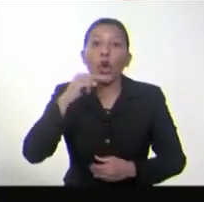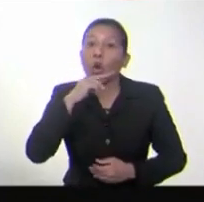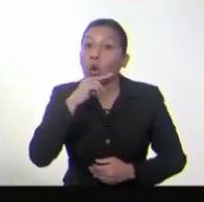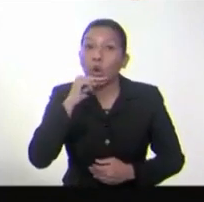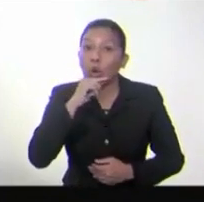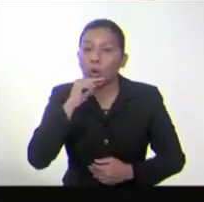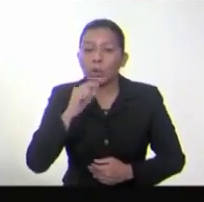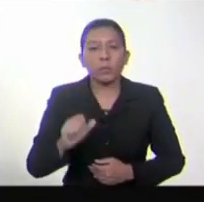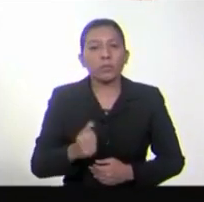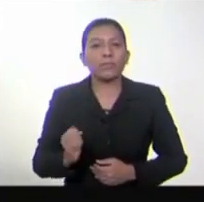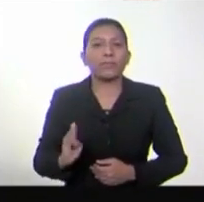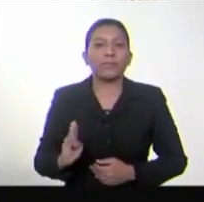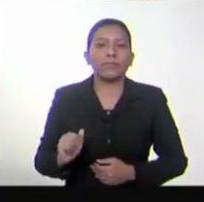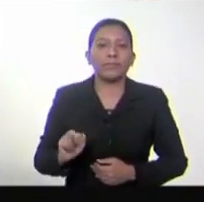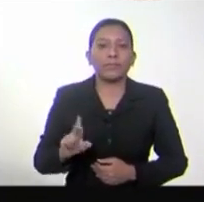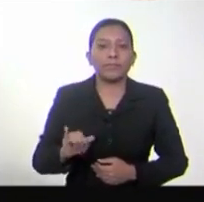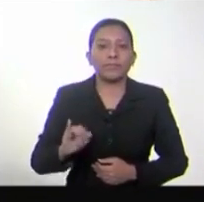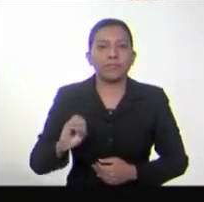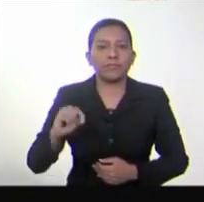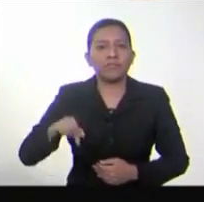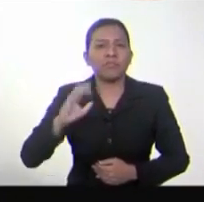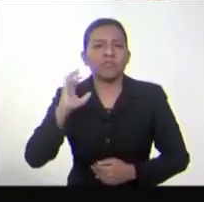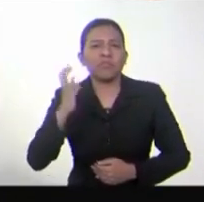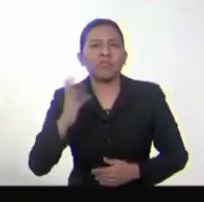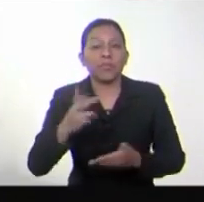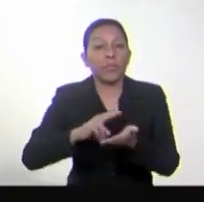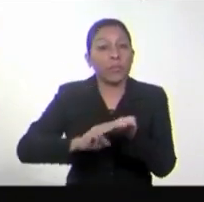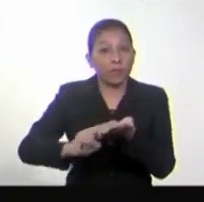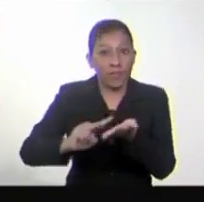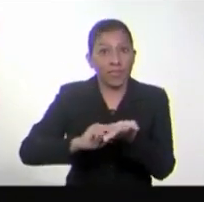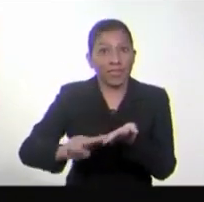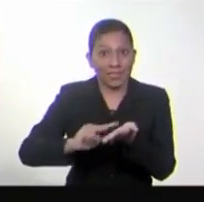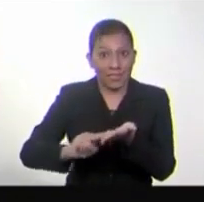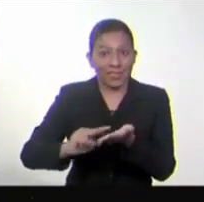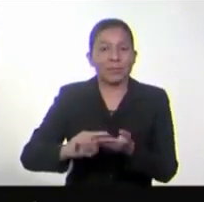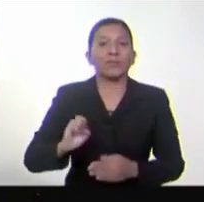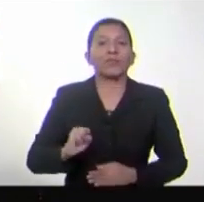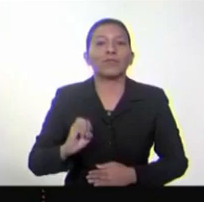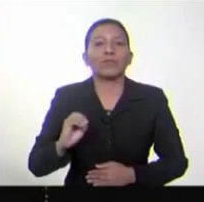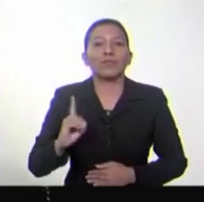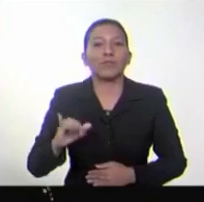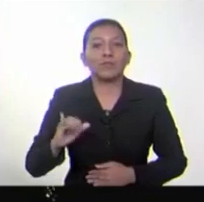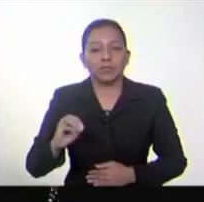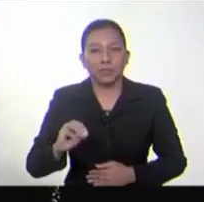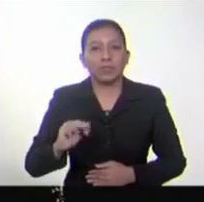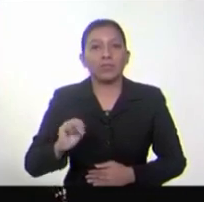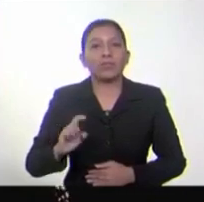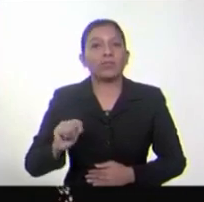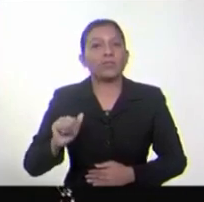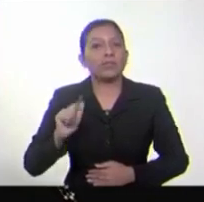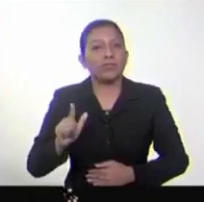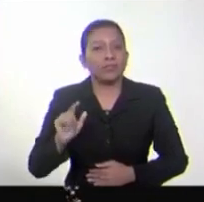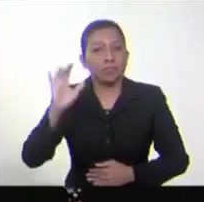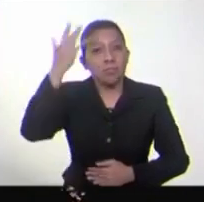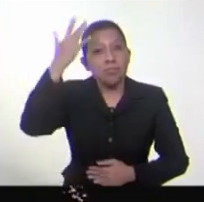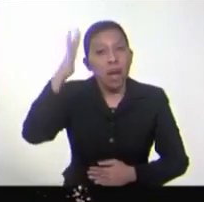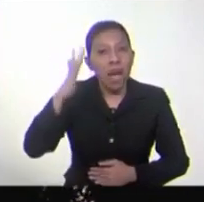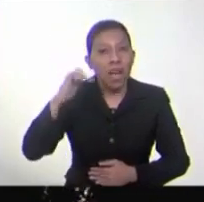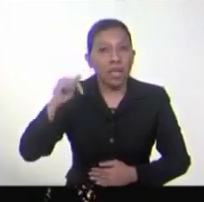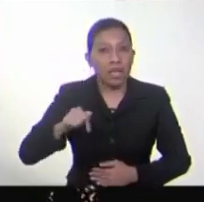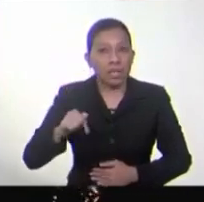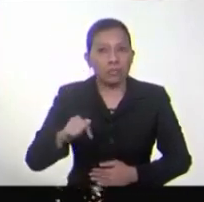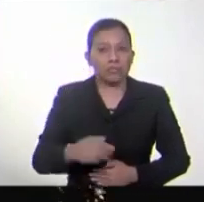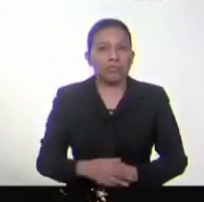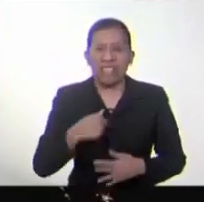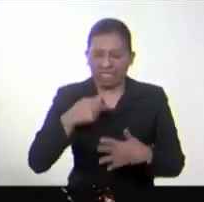el cloruro de bario, proporcionan colores verdes. El sodio metal emite una luz de color amarillo anaranjado